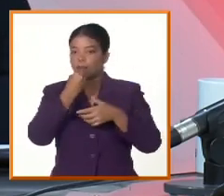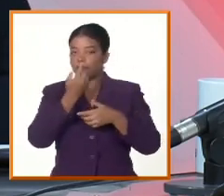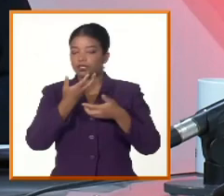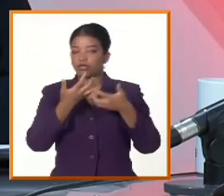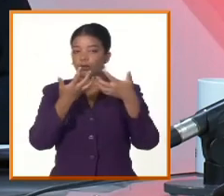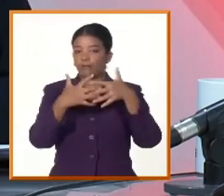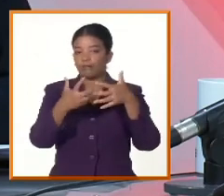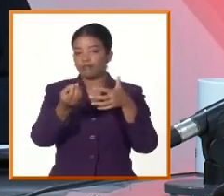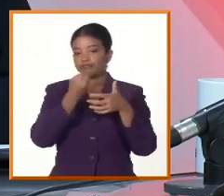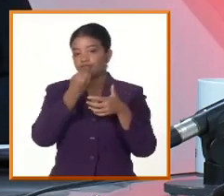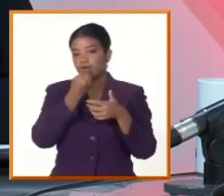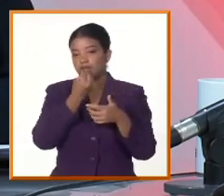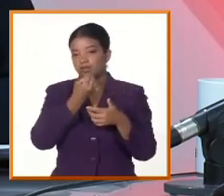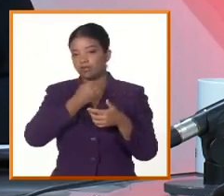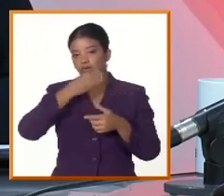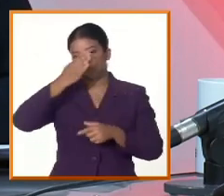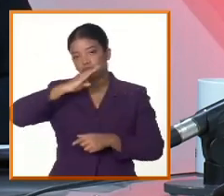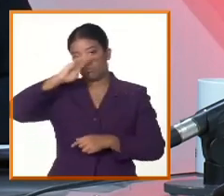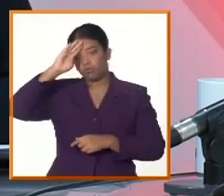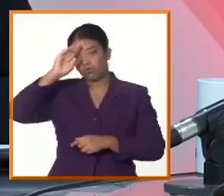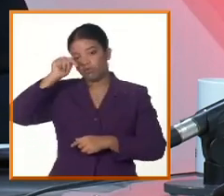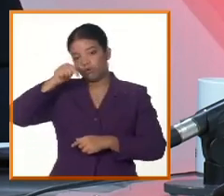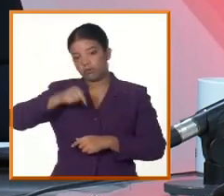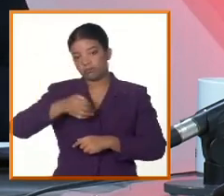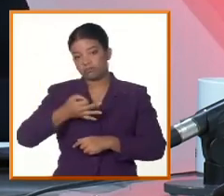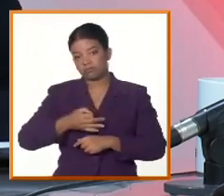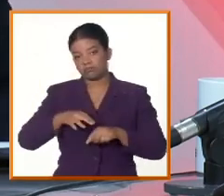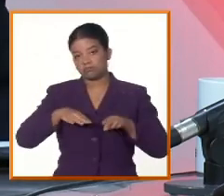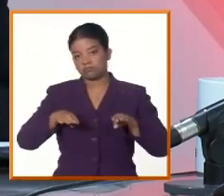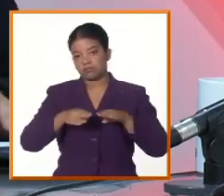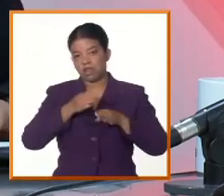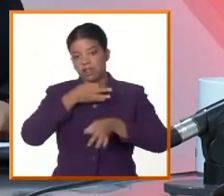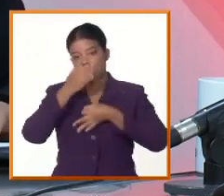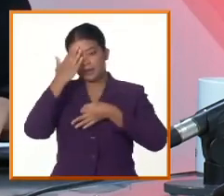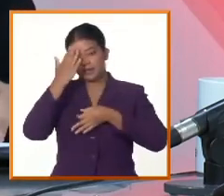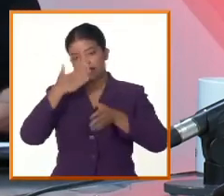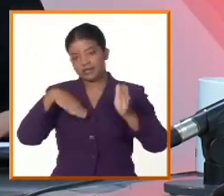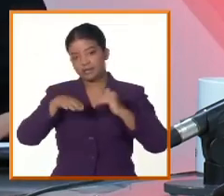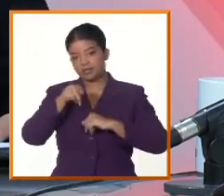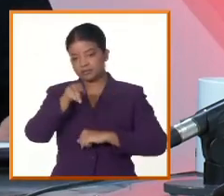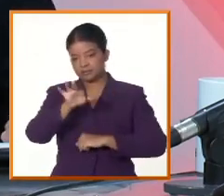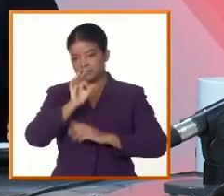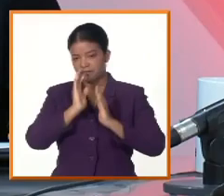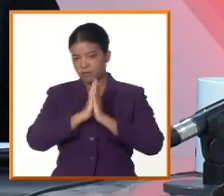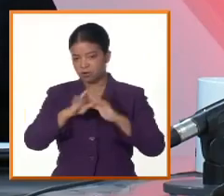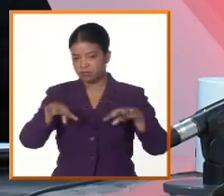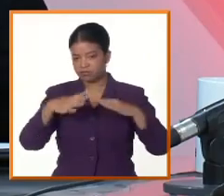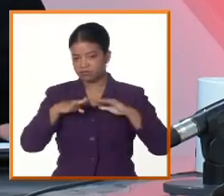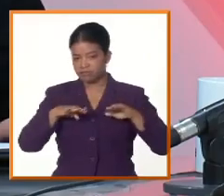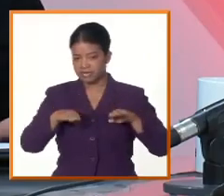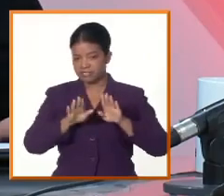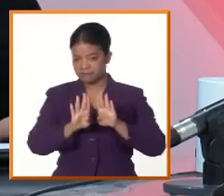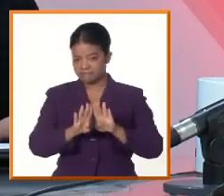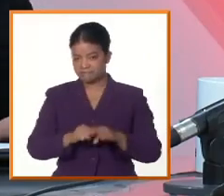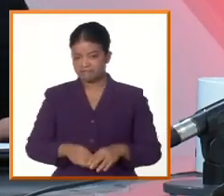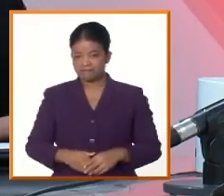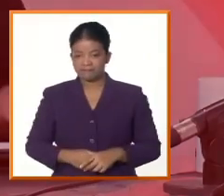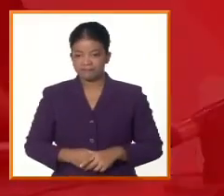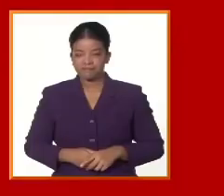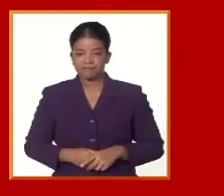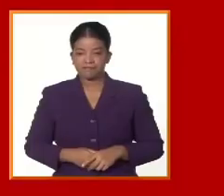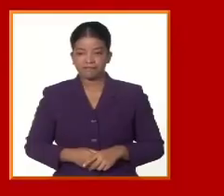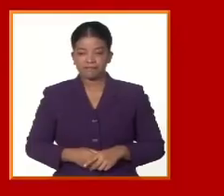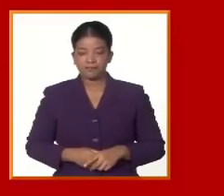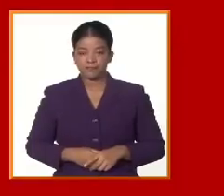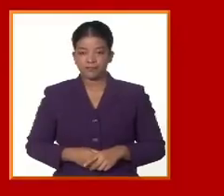alimenticios en nuestro país a lo largo de esta mesa redonda gracias ministra ustedes los invito a que nos sigan acompañando hay más en esta mesa